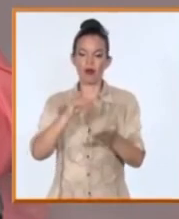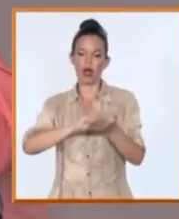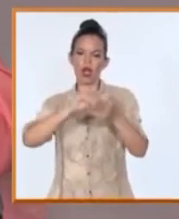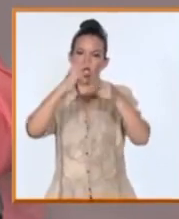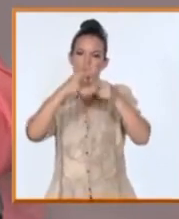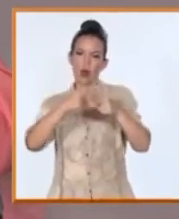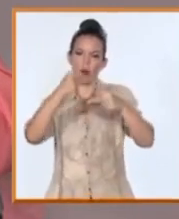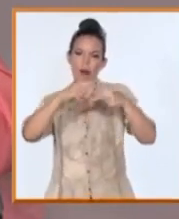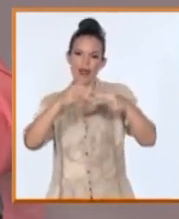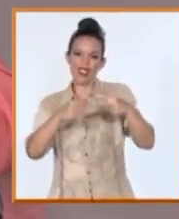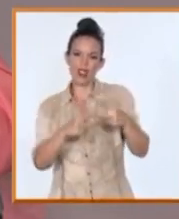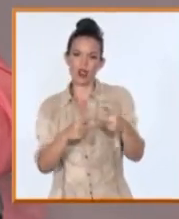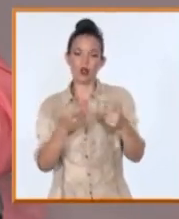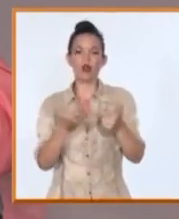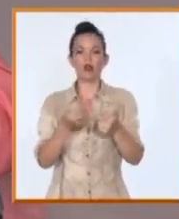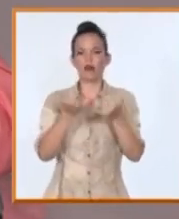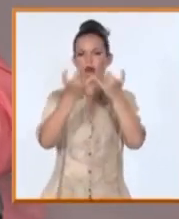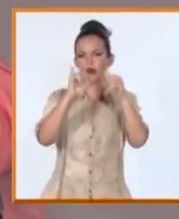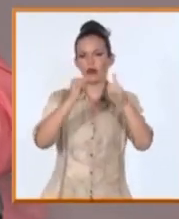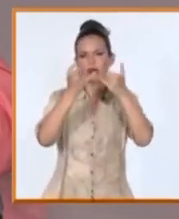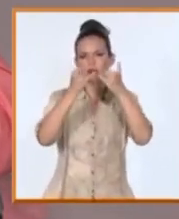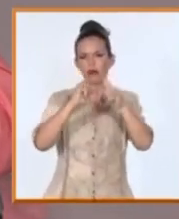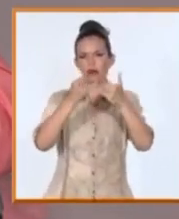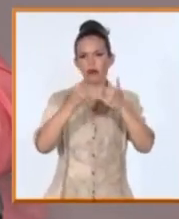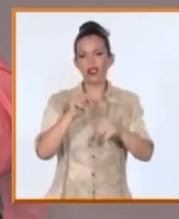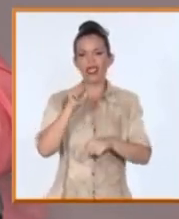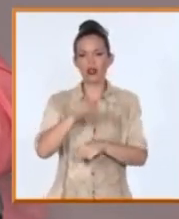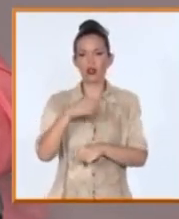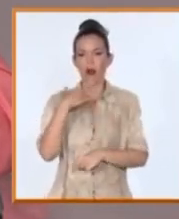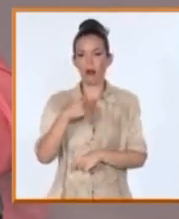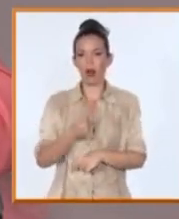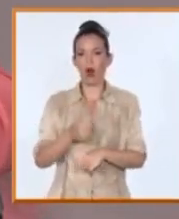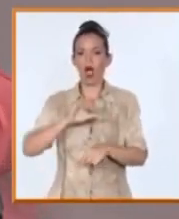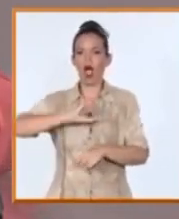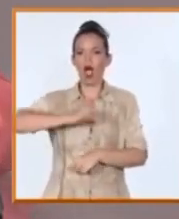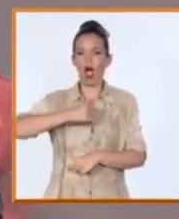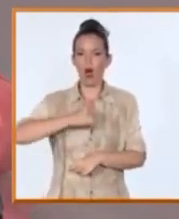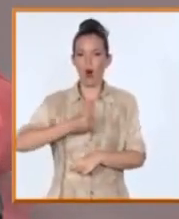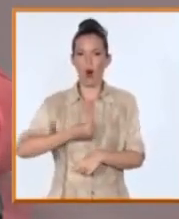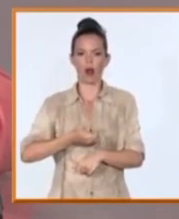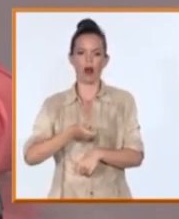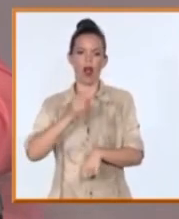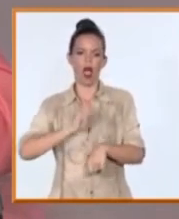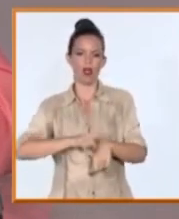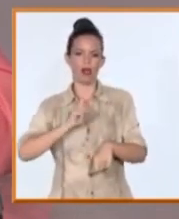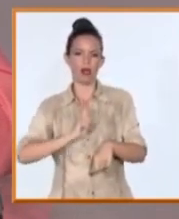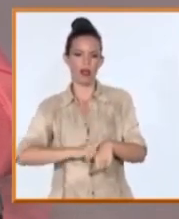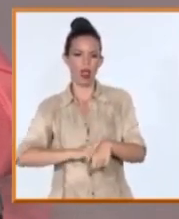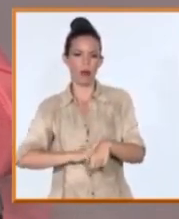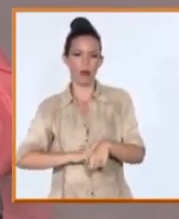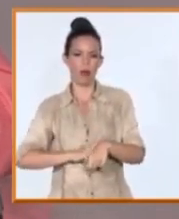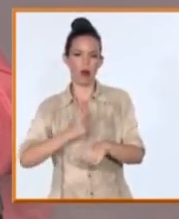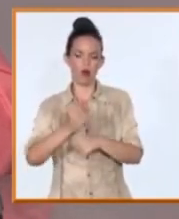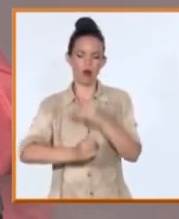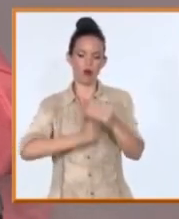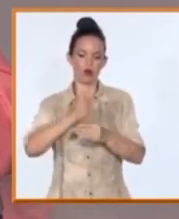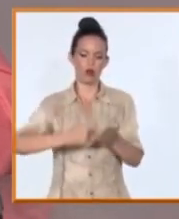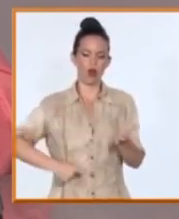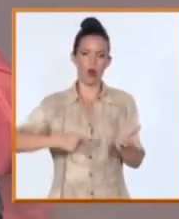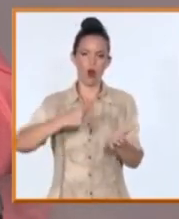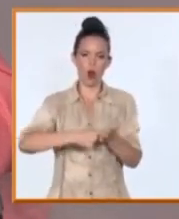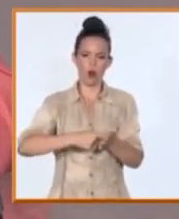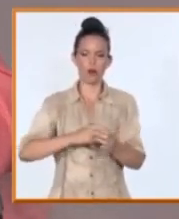va a posibilitar a los clientes ahorrar tiempo en el proceso de compra de los pasajes se incluye la